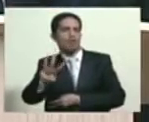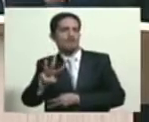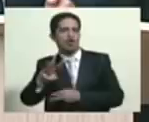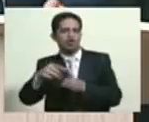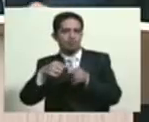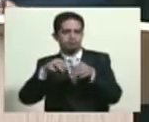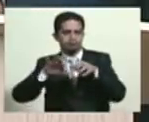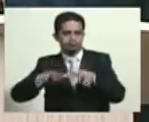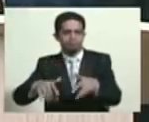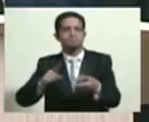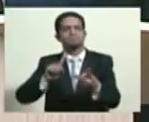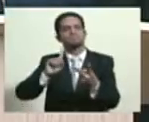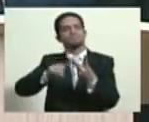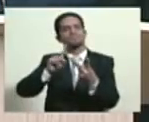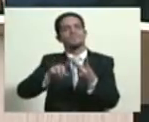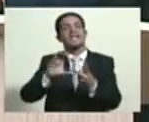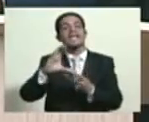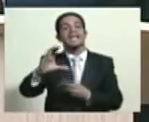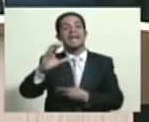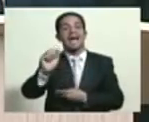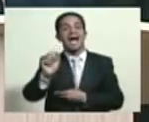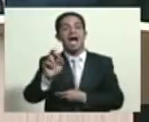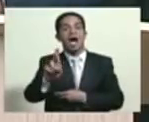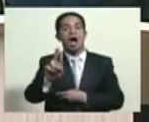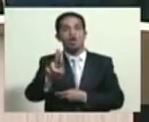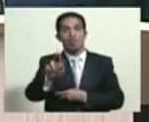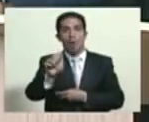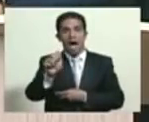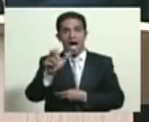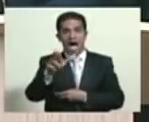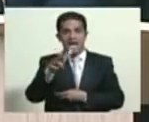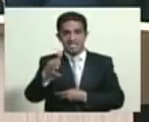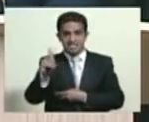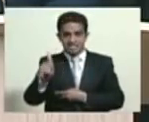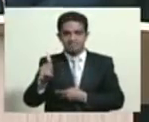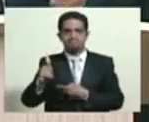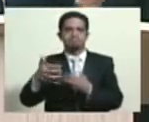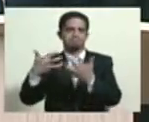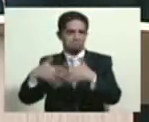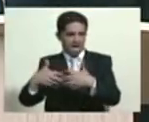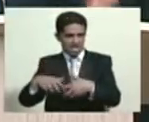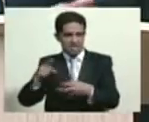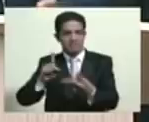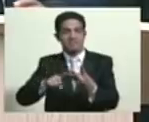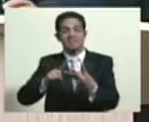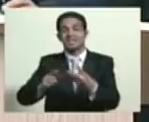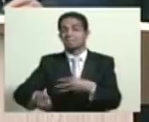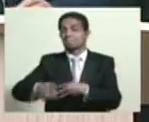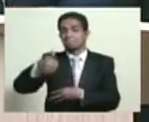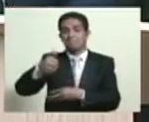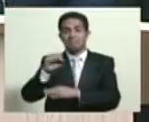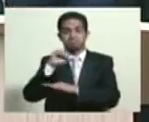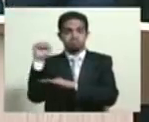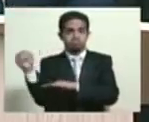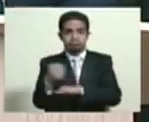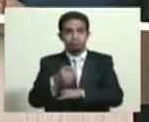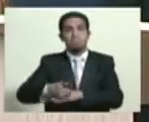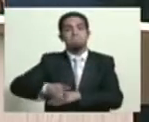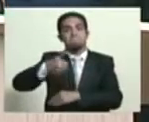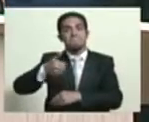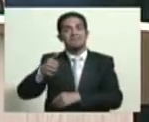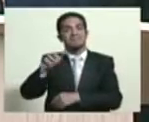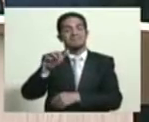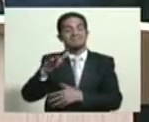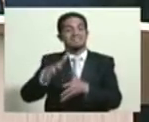represa Caruachi, que tiene 12 máquinas, todas ellas de 400 kilovoltios. Y la más grande de todas, y una de las más grandes de